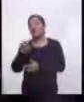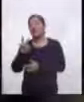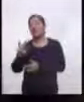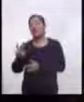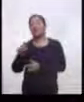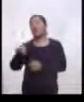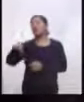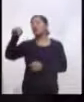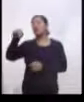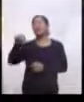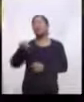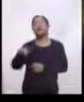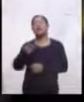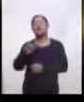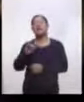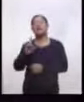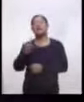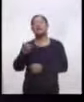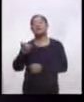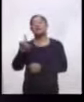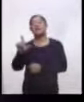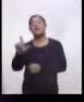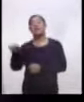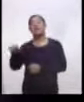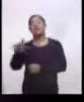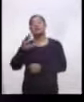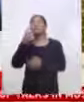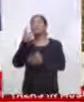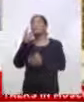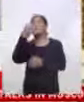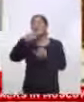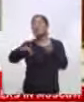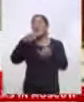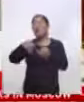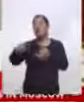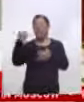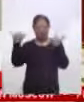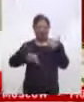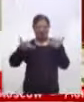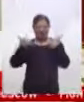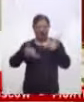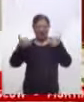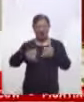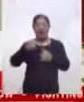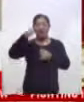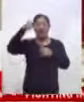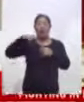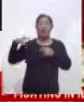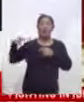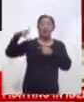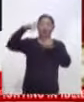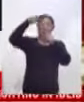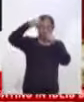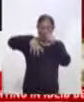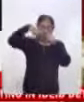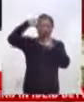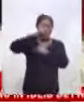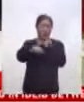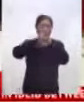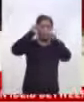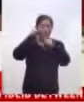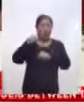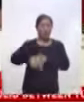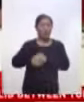de Idlib, que es considerada el último bastión de los rebeldes en el país. El bombardeo se produce horas antes del encuentro entre el presidente